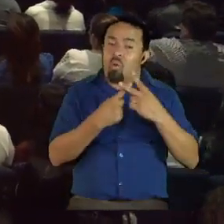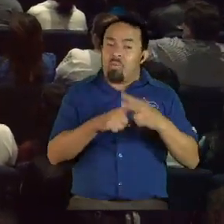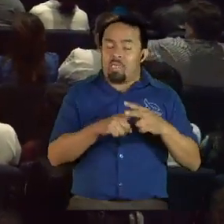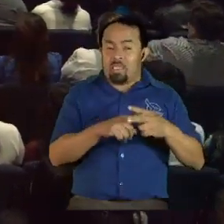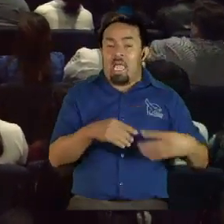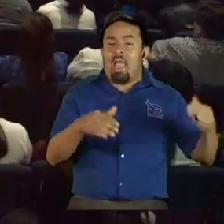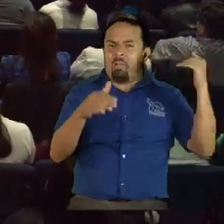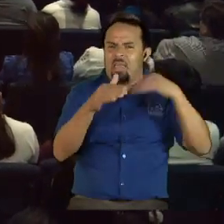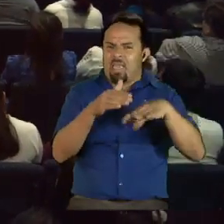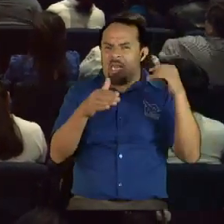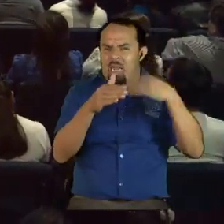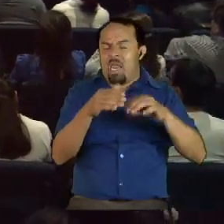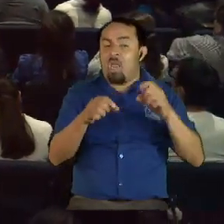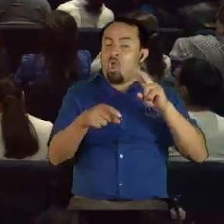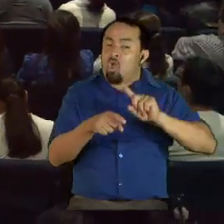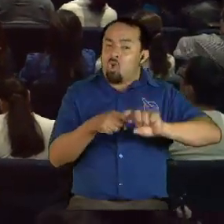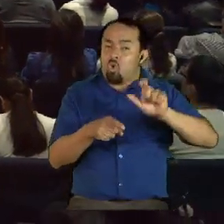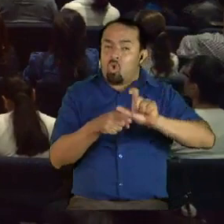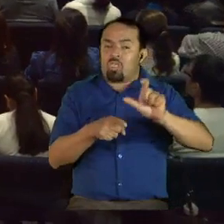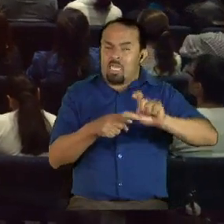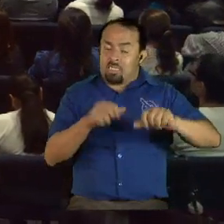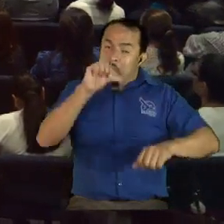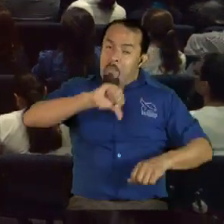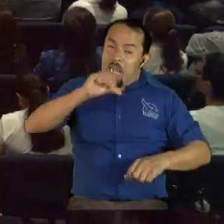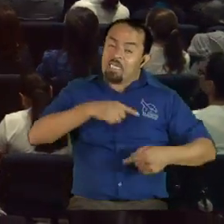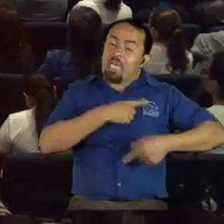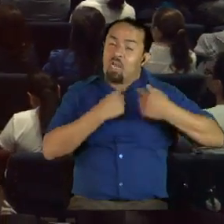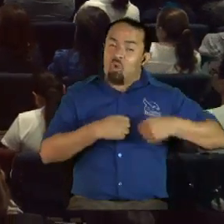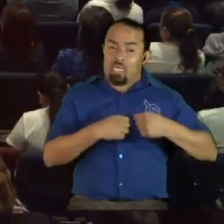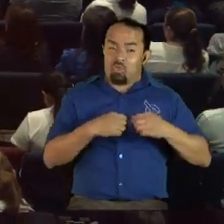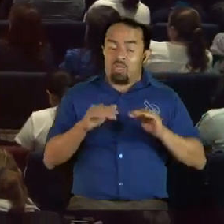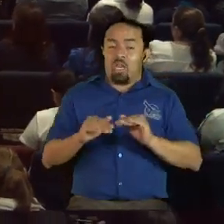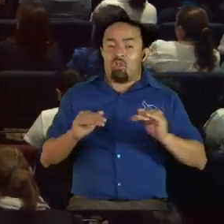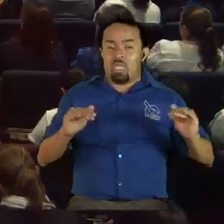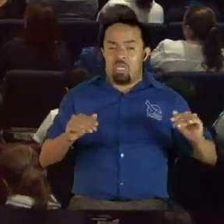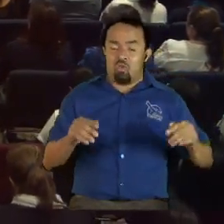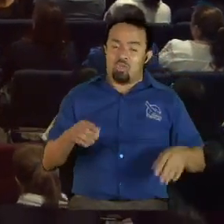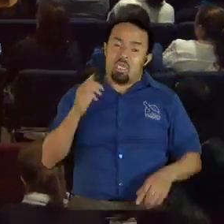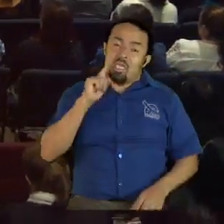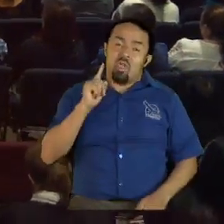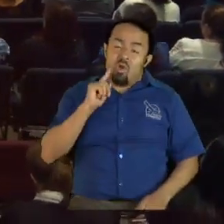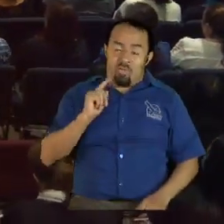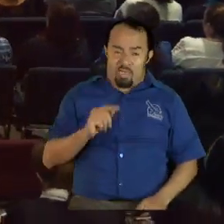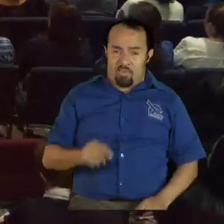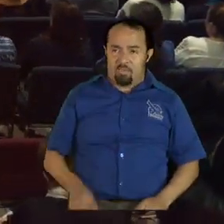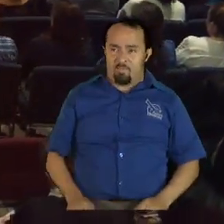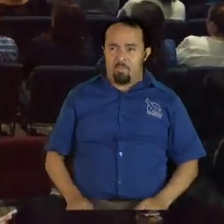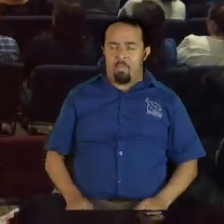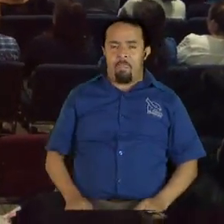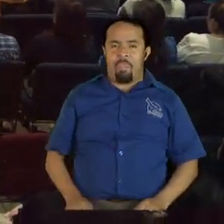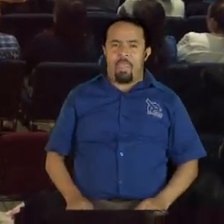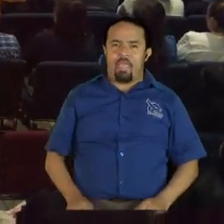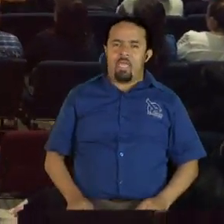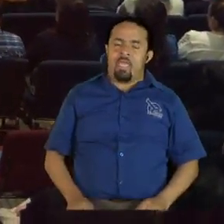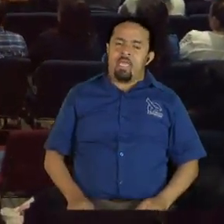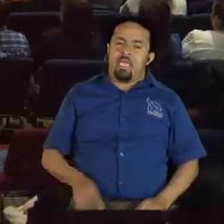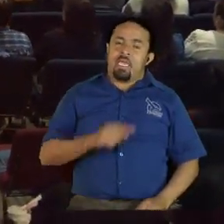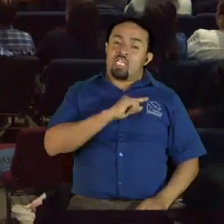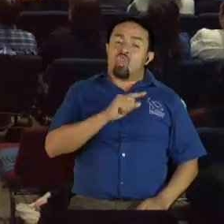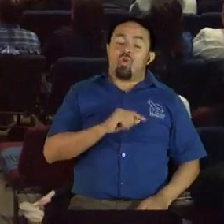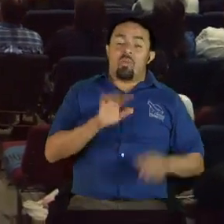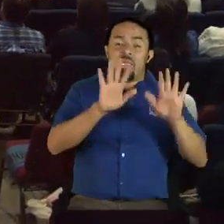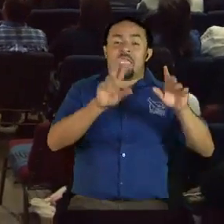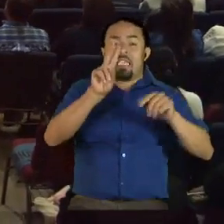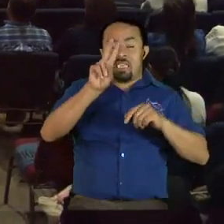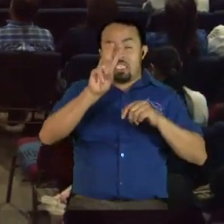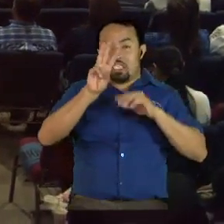666. Entonces, después, viene el Señor y dice, ¿saben qué? Yo a ustedes les quiero bendecir